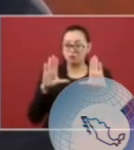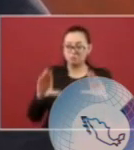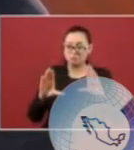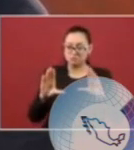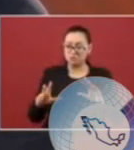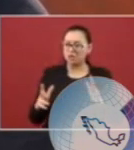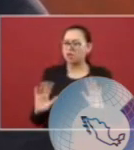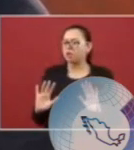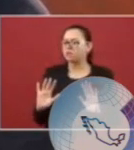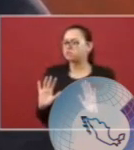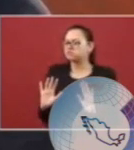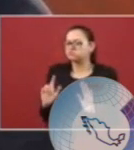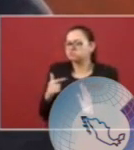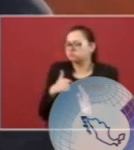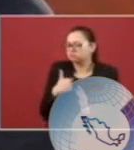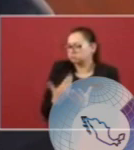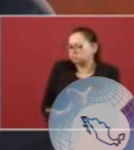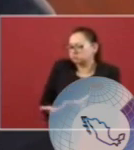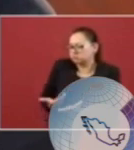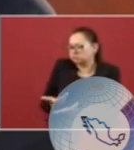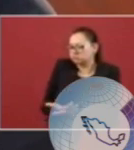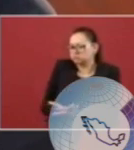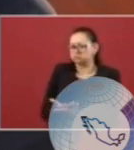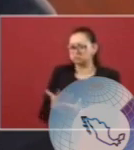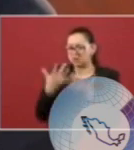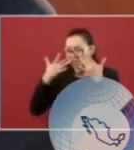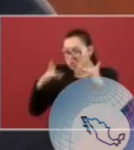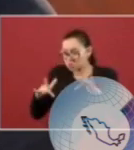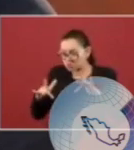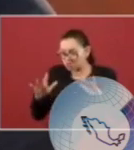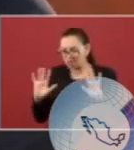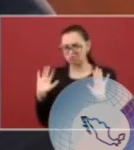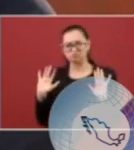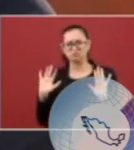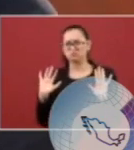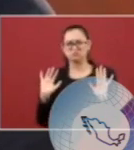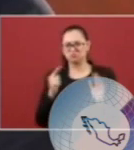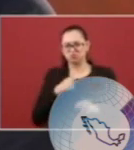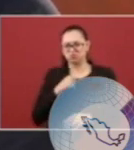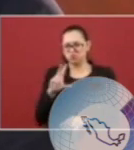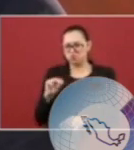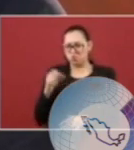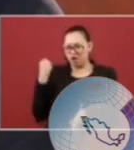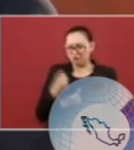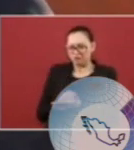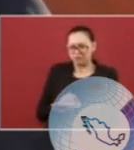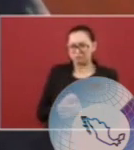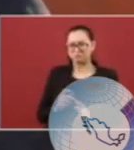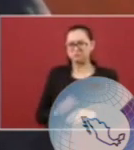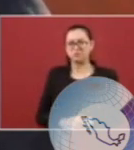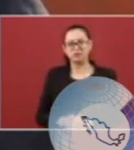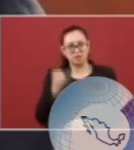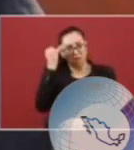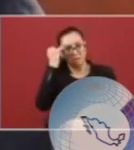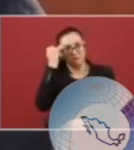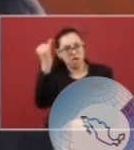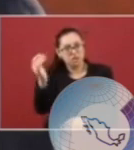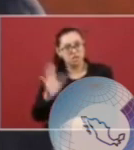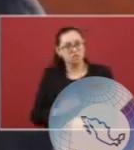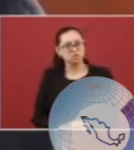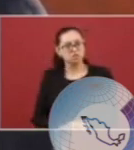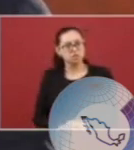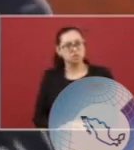pero yo no te estoy planteando lo de la renuncia porque si no imagínense cómo quedó